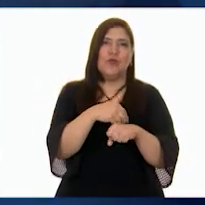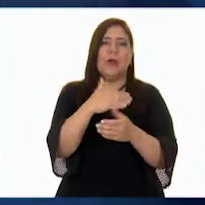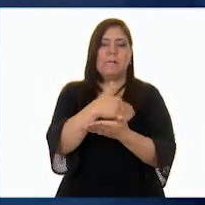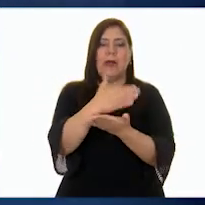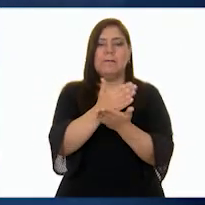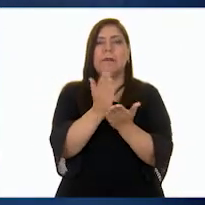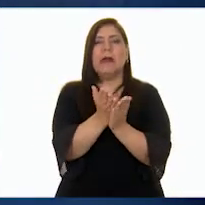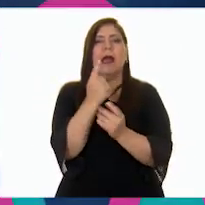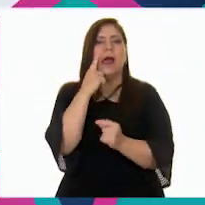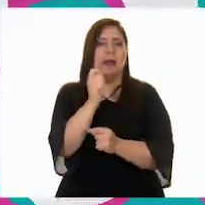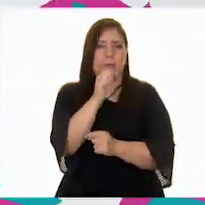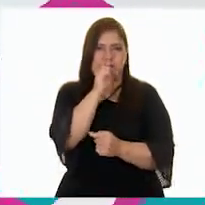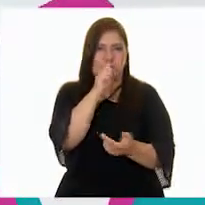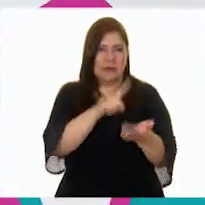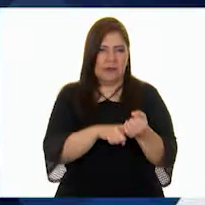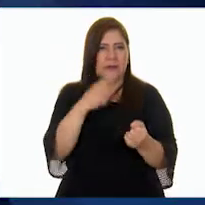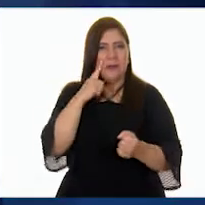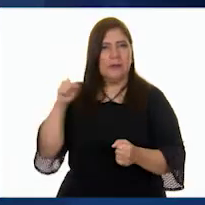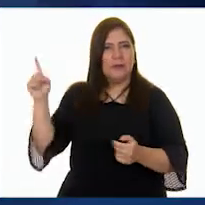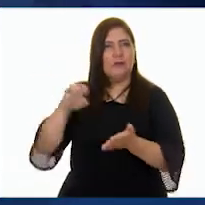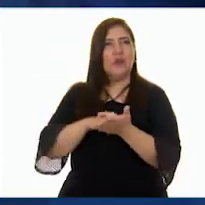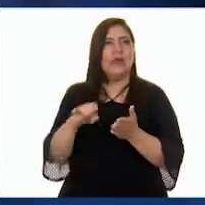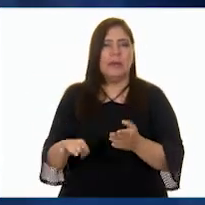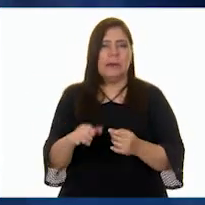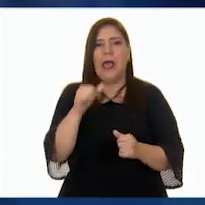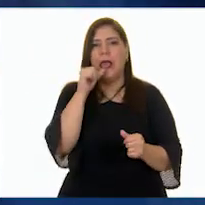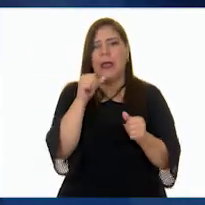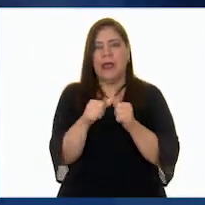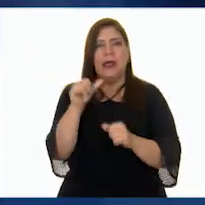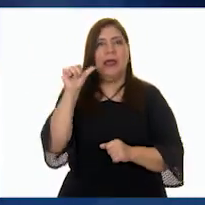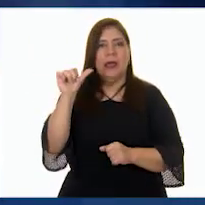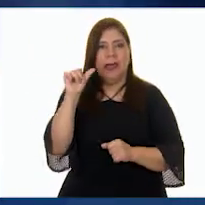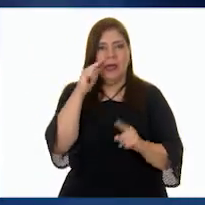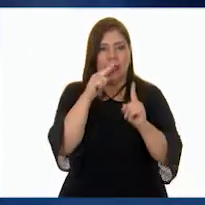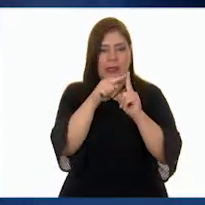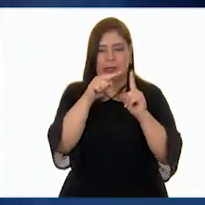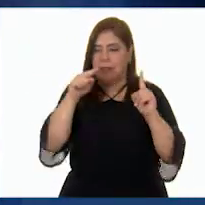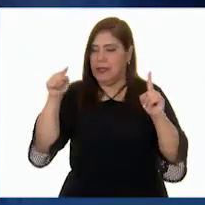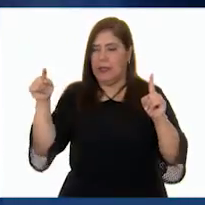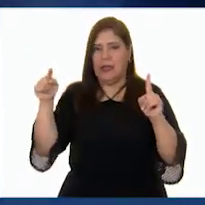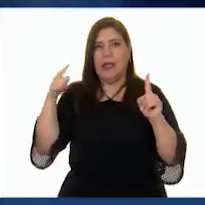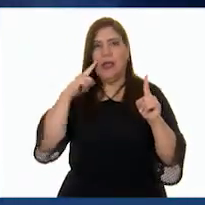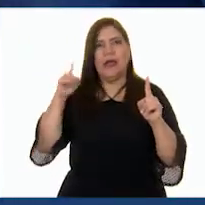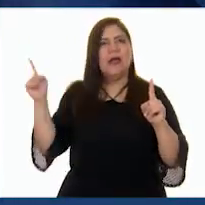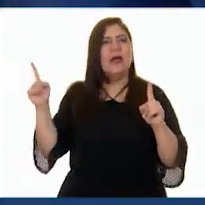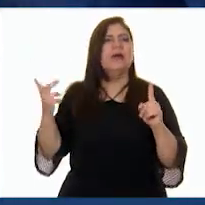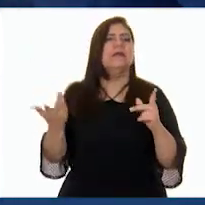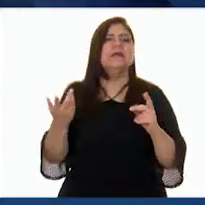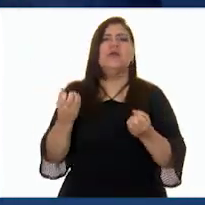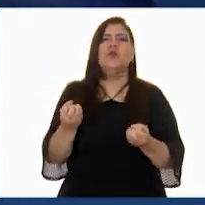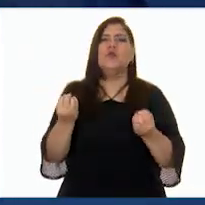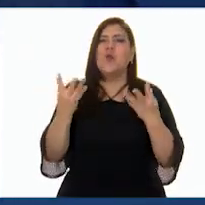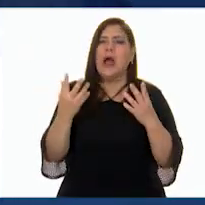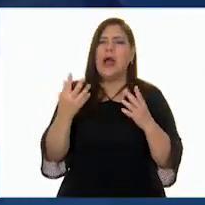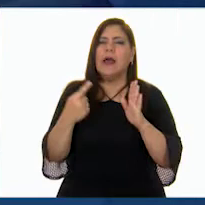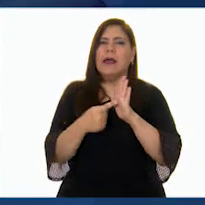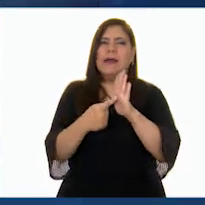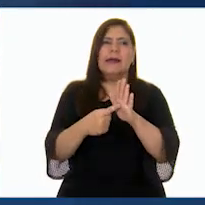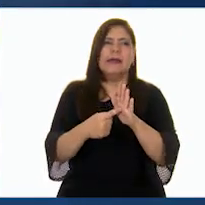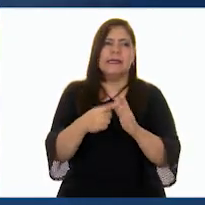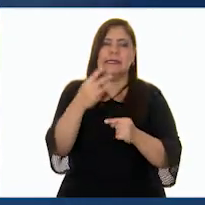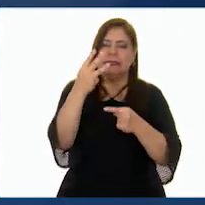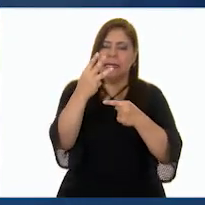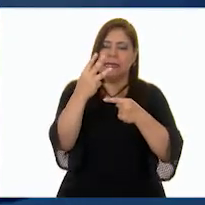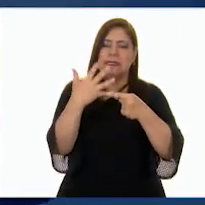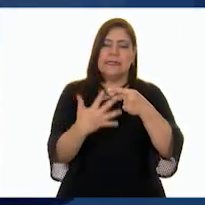que indican. Por ejemplo, en el inciso A se quiere saber ¿cuánto representa